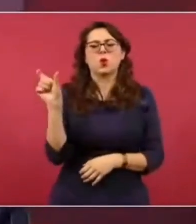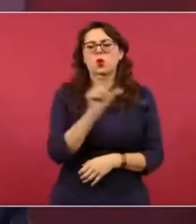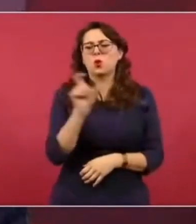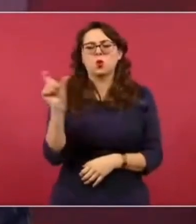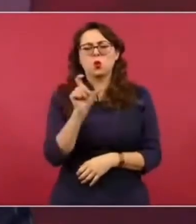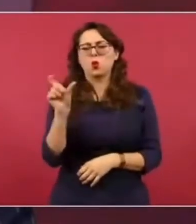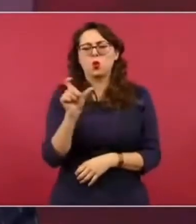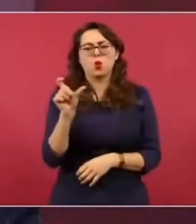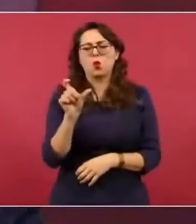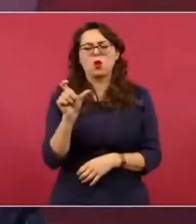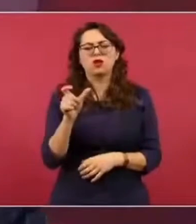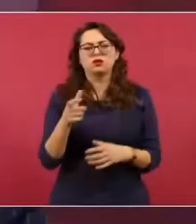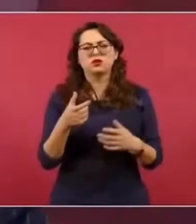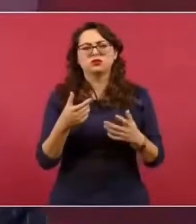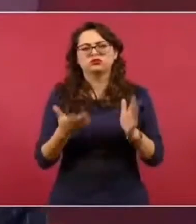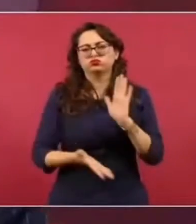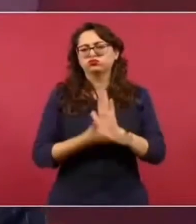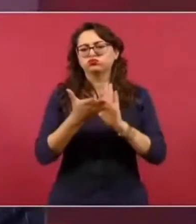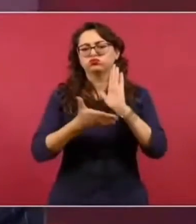¿Cuántos años tiene?